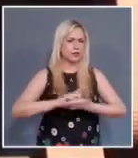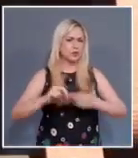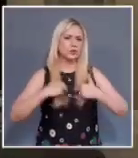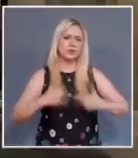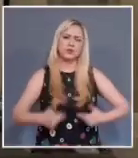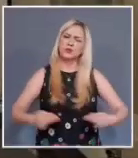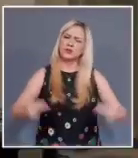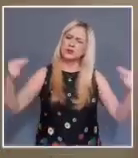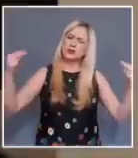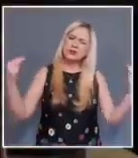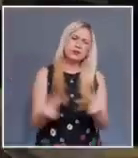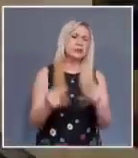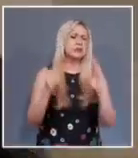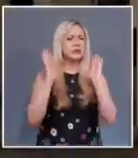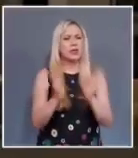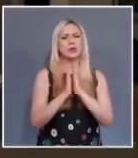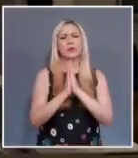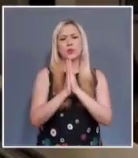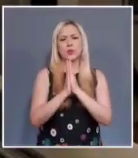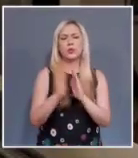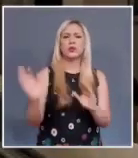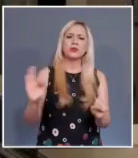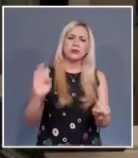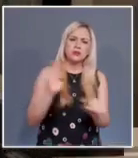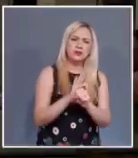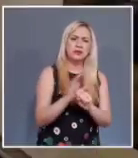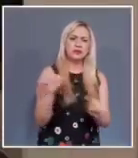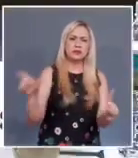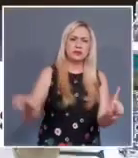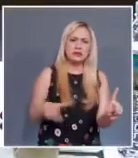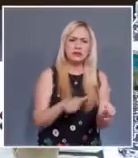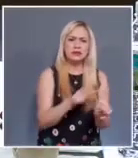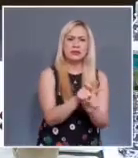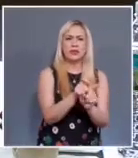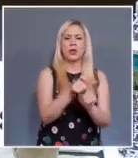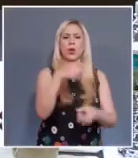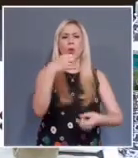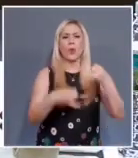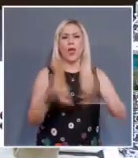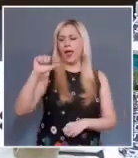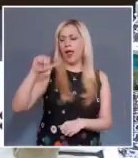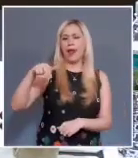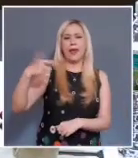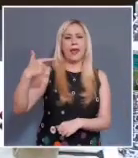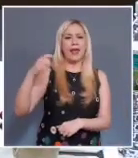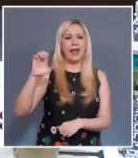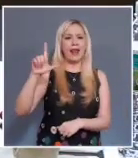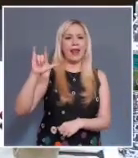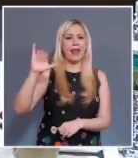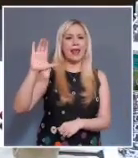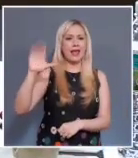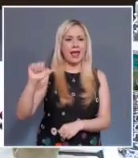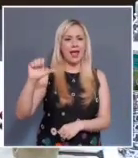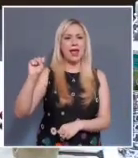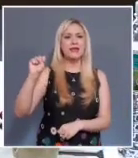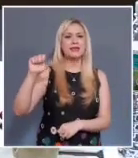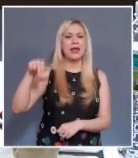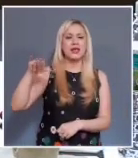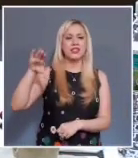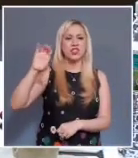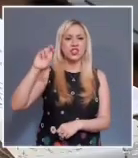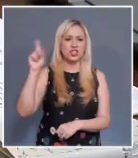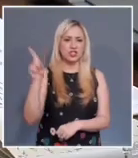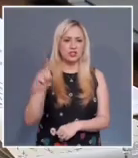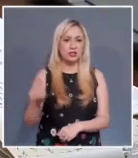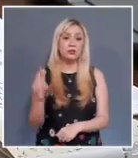a favor de la jueza Angélica Sánchez Hernández, ello con el fin de evitar daños irreparables a sus derechos a la vida